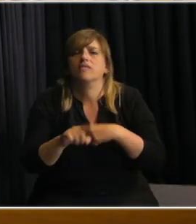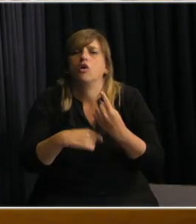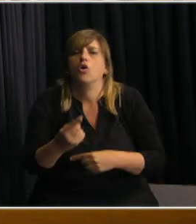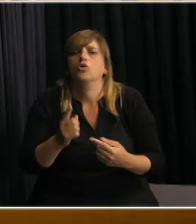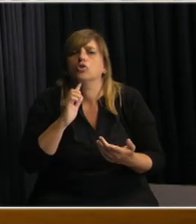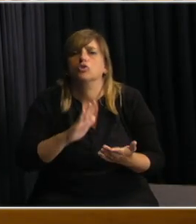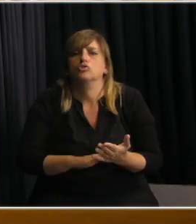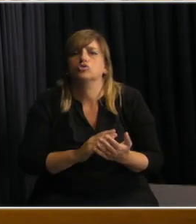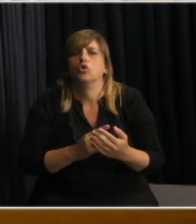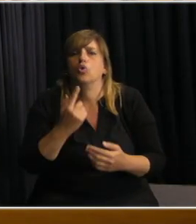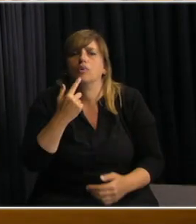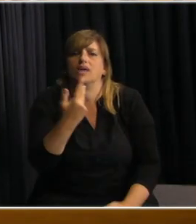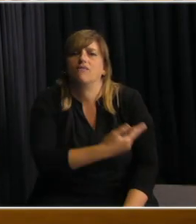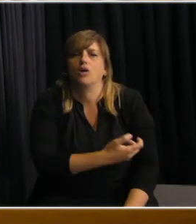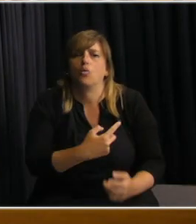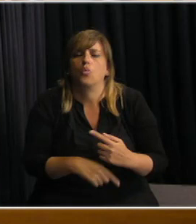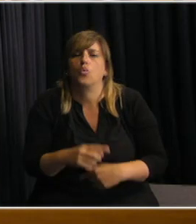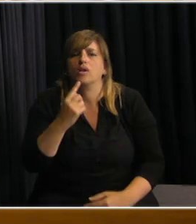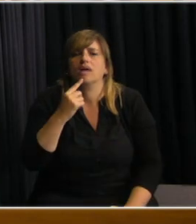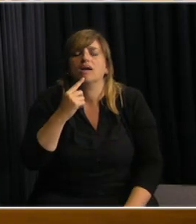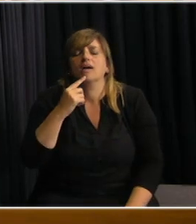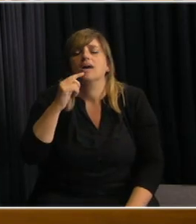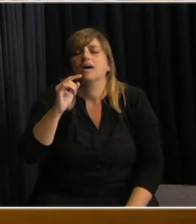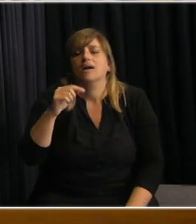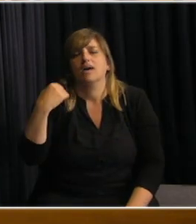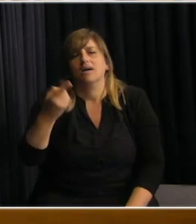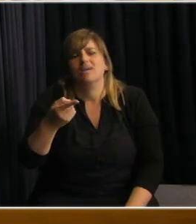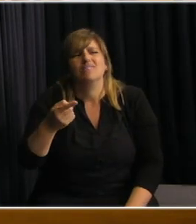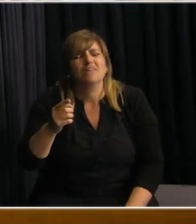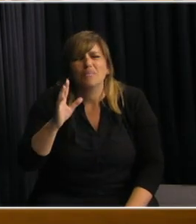a la vacuna Sinovac. Se habla...